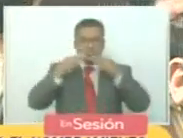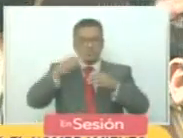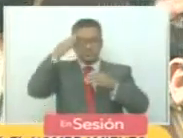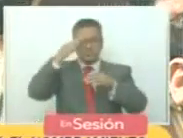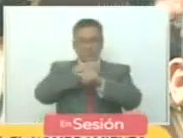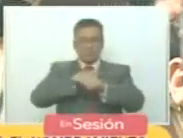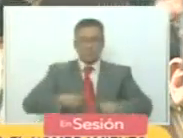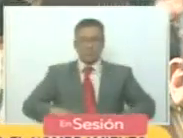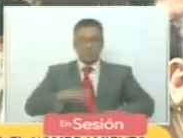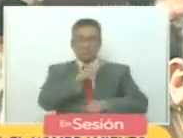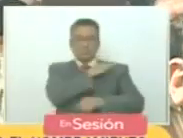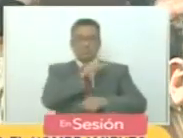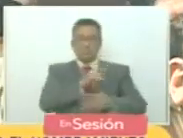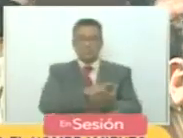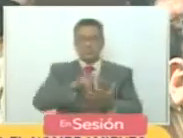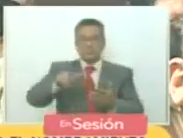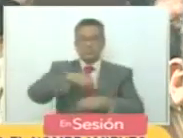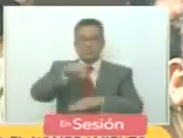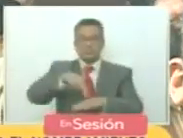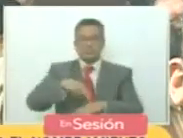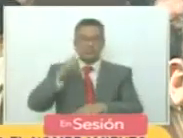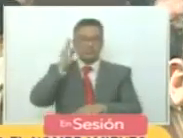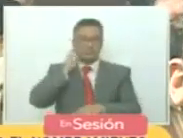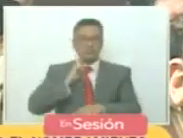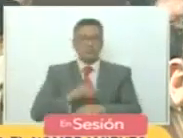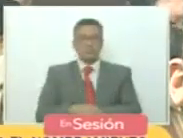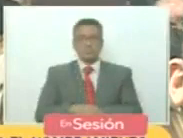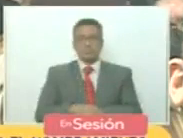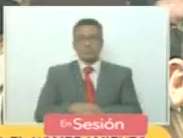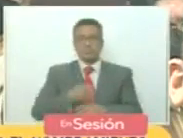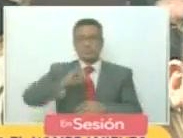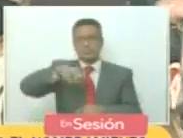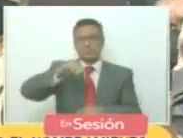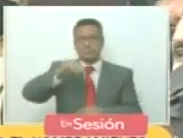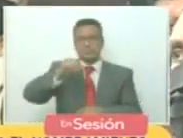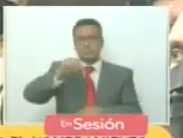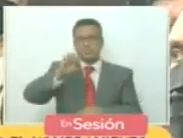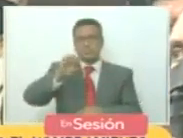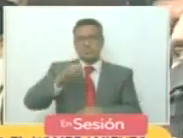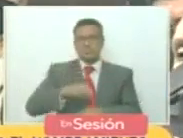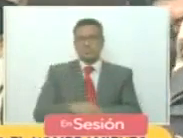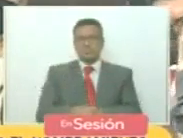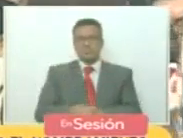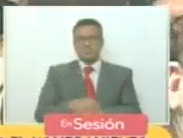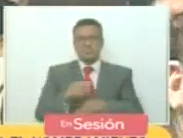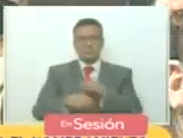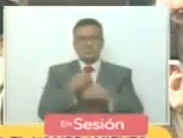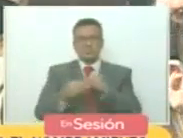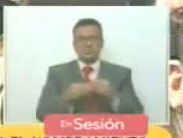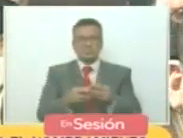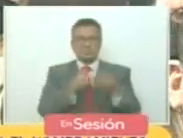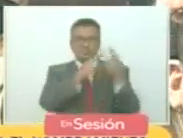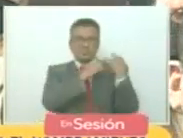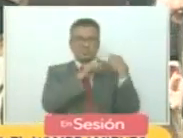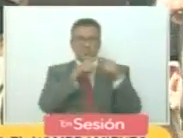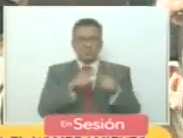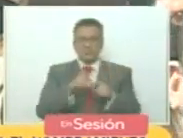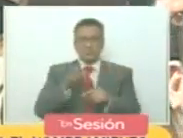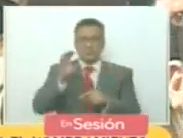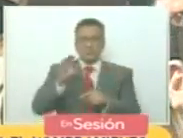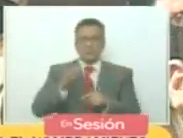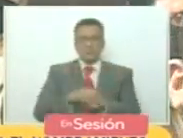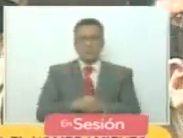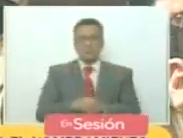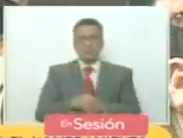de las Fuerzas Armadas Nacional Bolivariana, José Rafael va a ser un digno